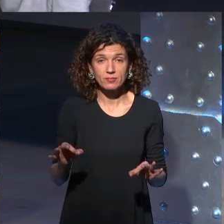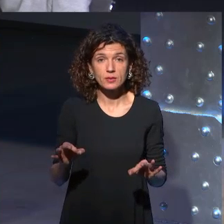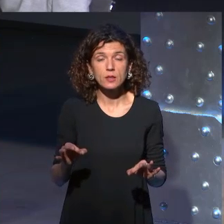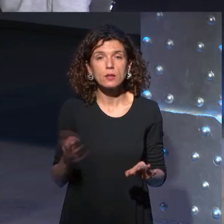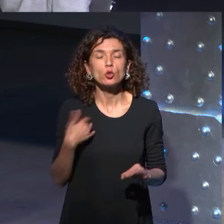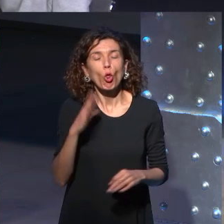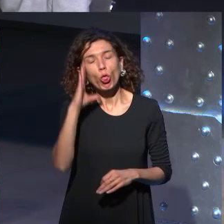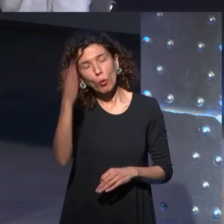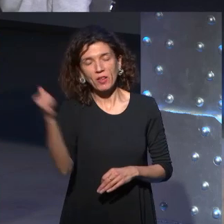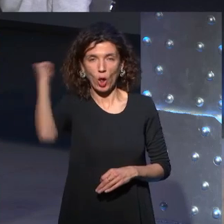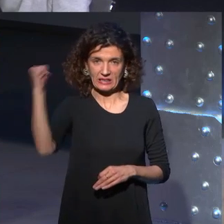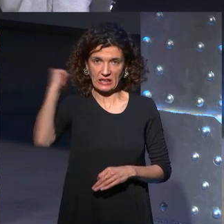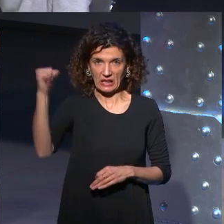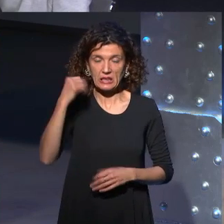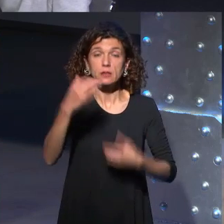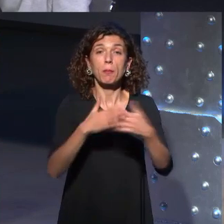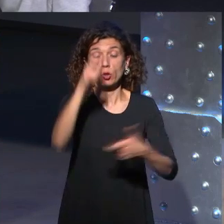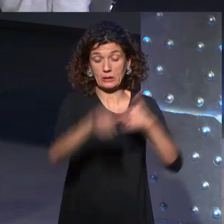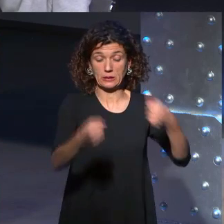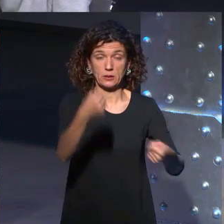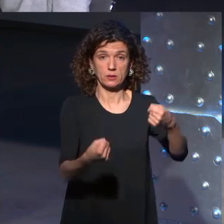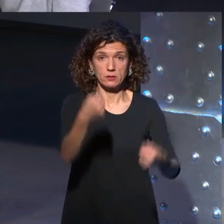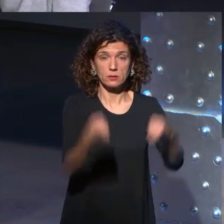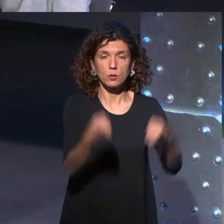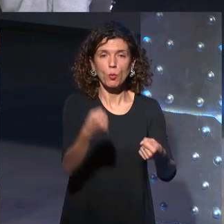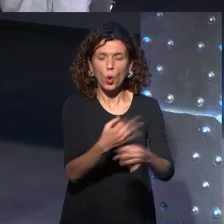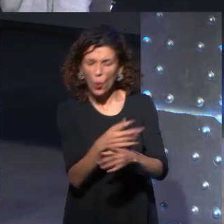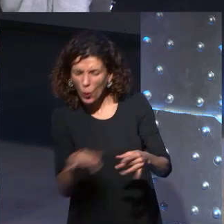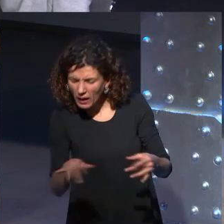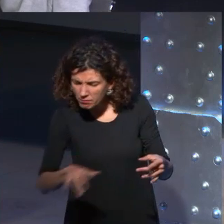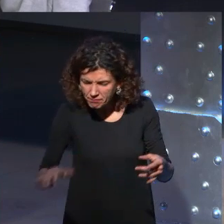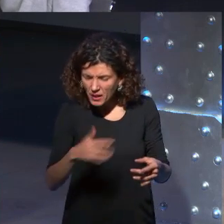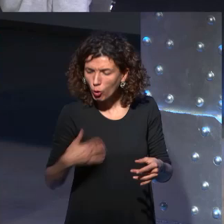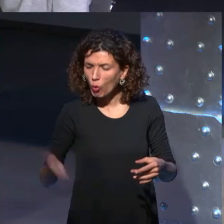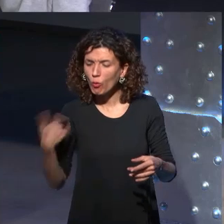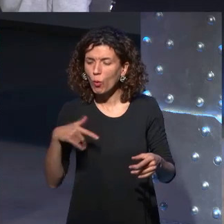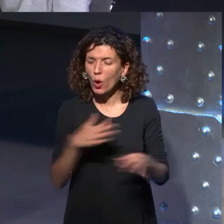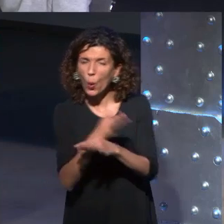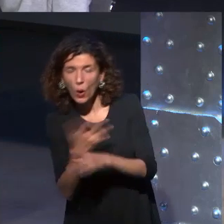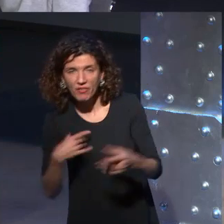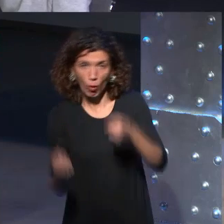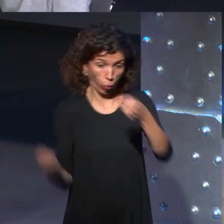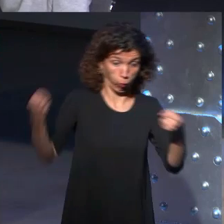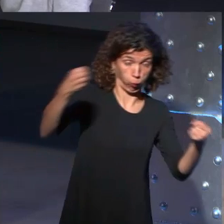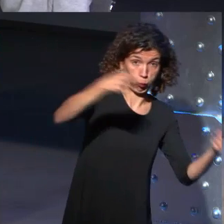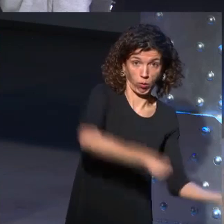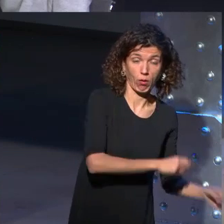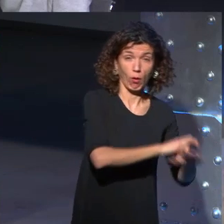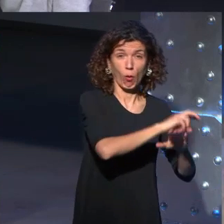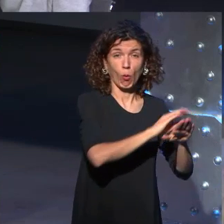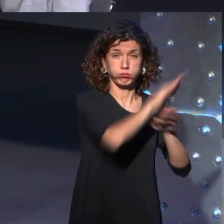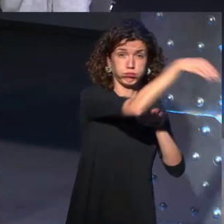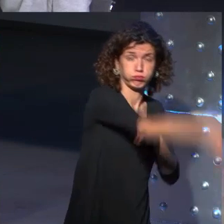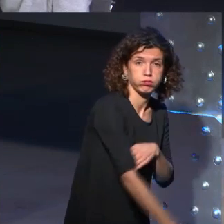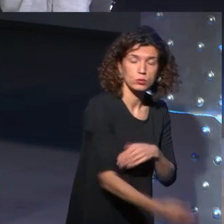Yo venía dormido atrás y el que venía manejando se puso a juguetear con alguien que venía dormido también atrás y perdió control y nos caímos en un barranco y yo